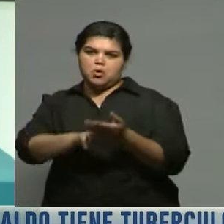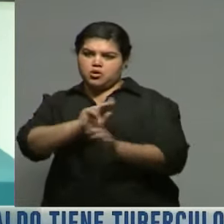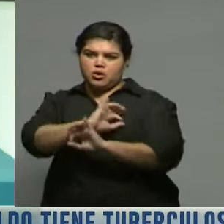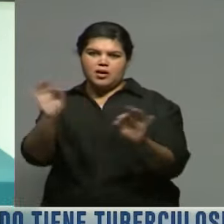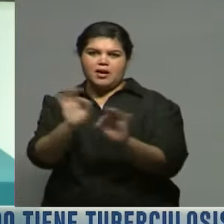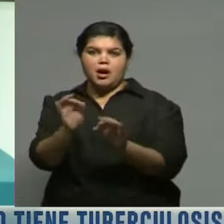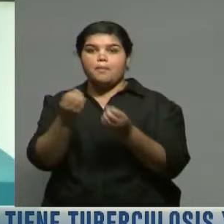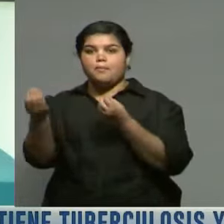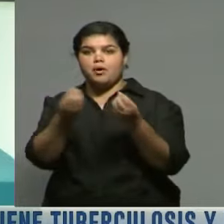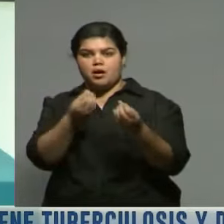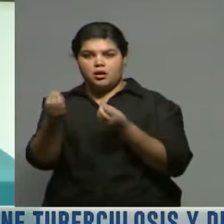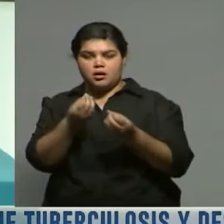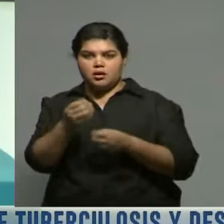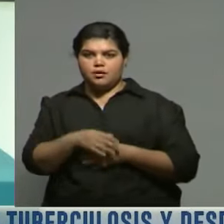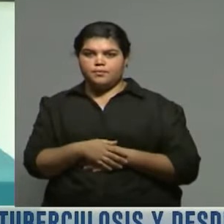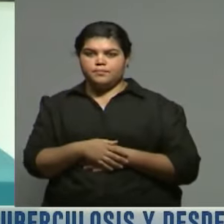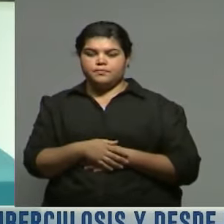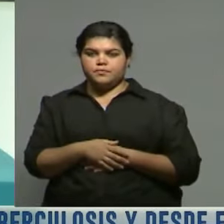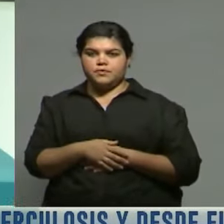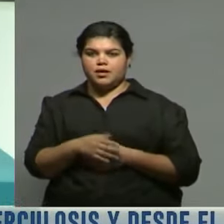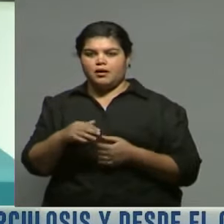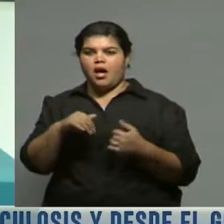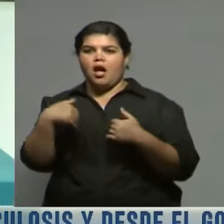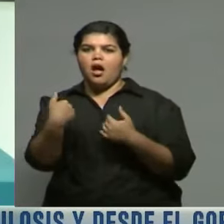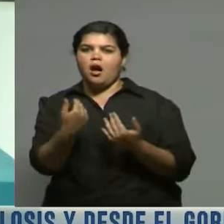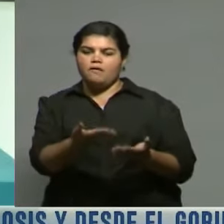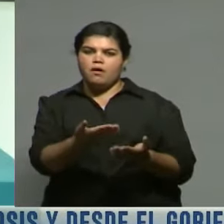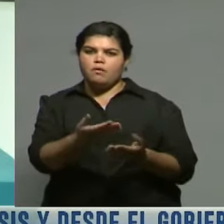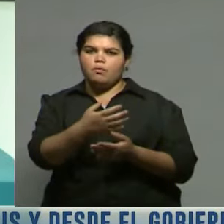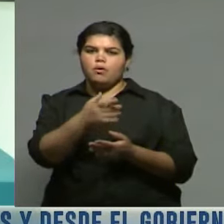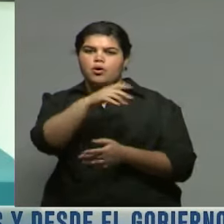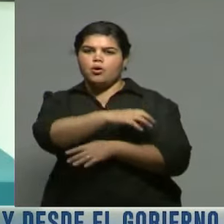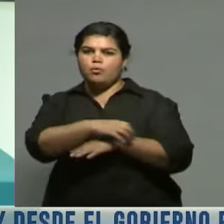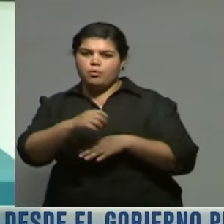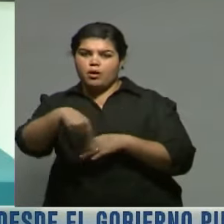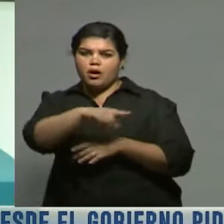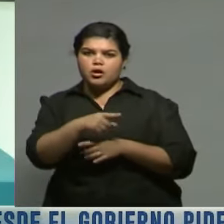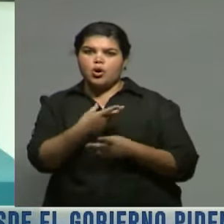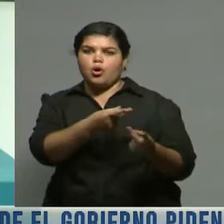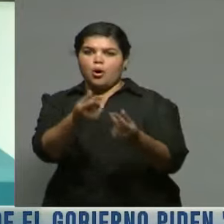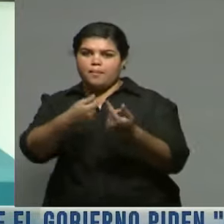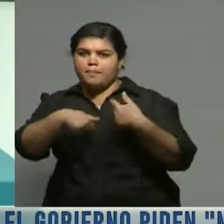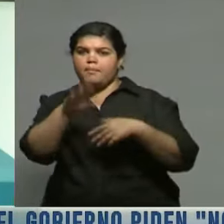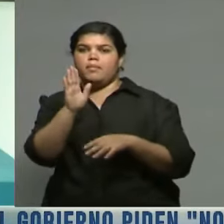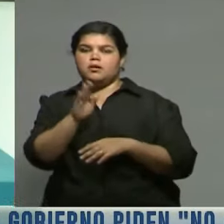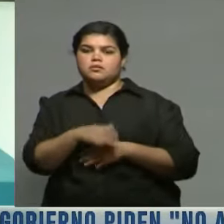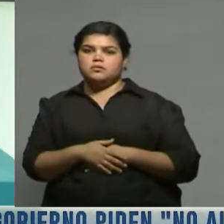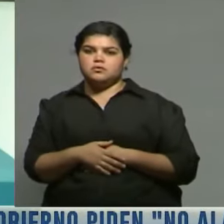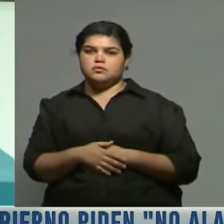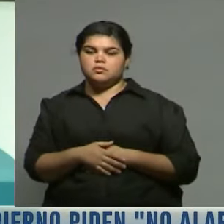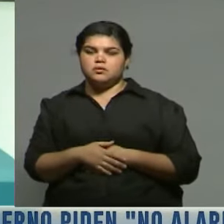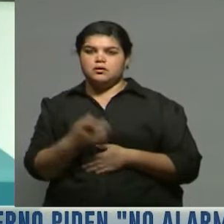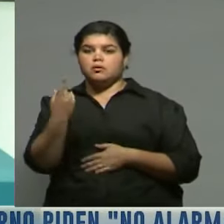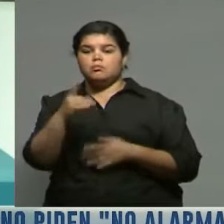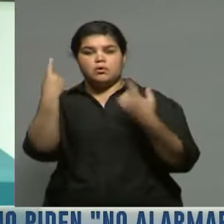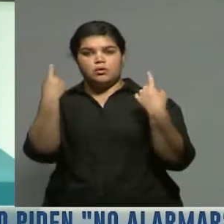intentando compensar a las clases más bajas, que son, uh-huh, los que más consumen. pero evidentemente los